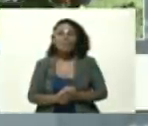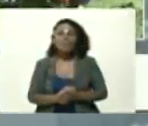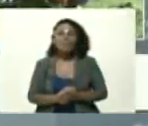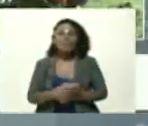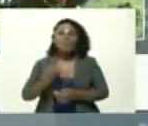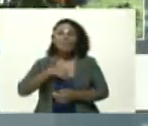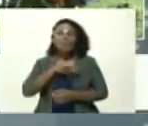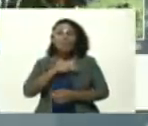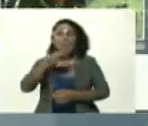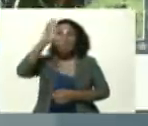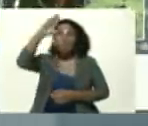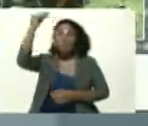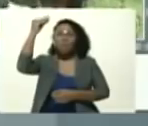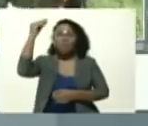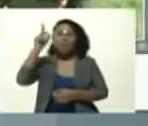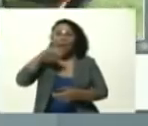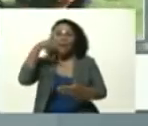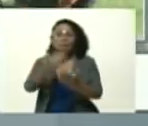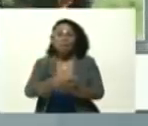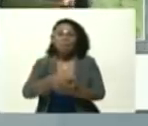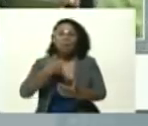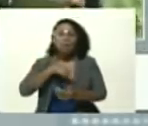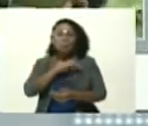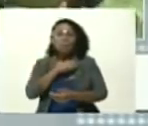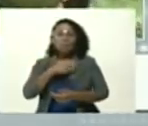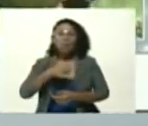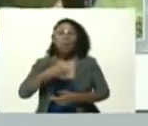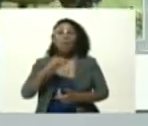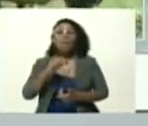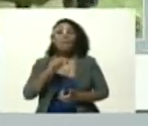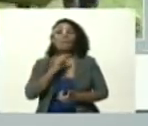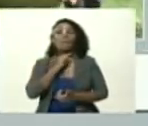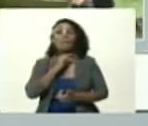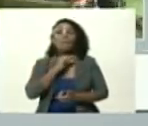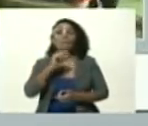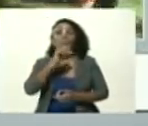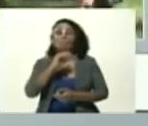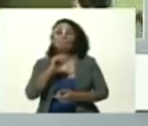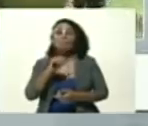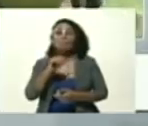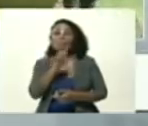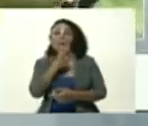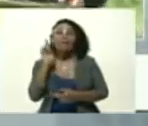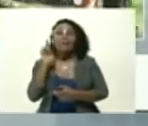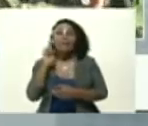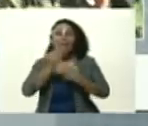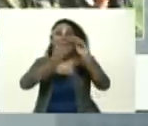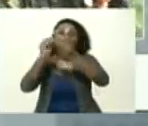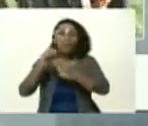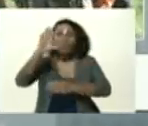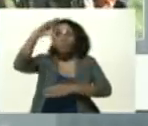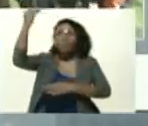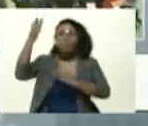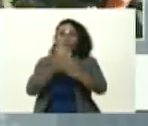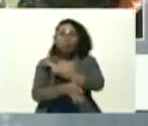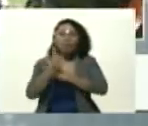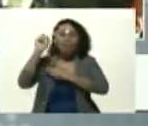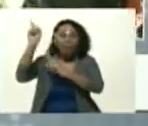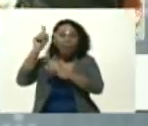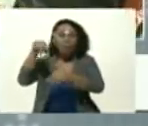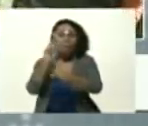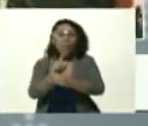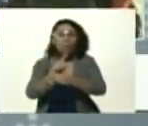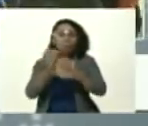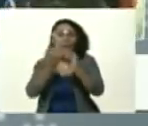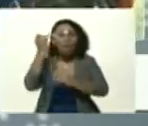nuestro Mesías. En nombre de nuestro Padre Creador, el único, Él, el que nos